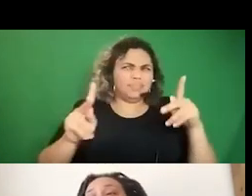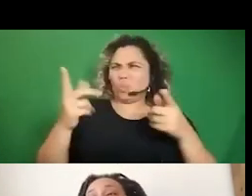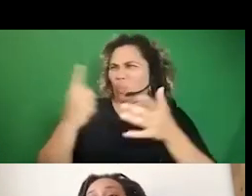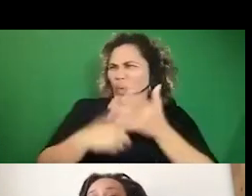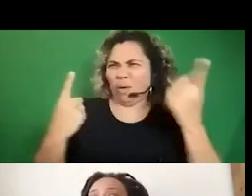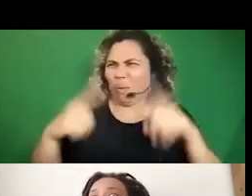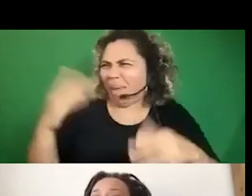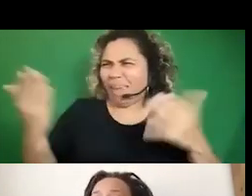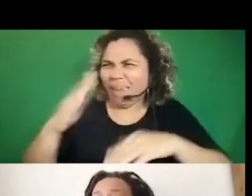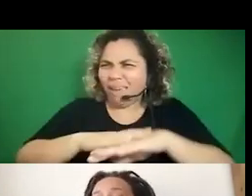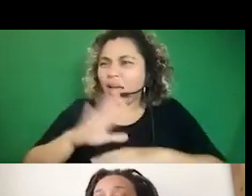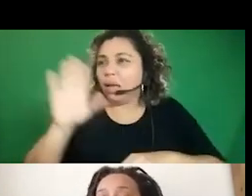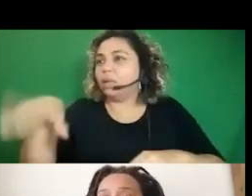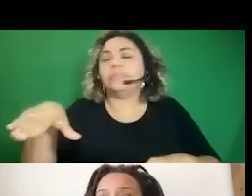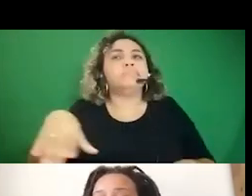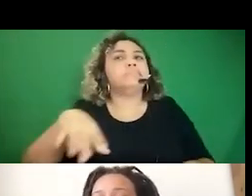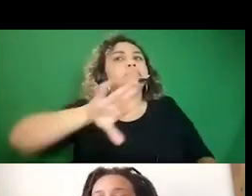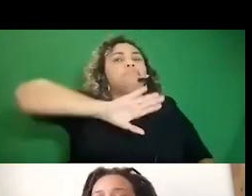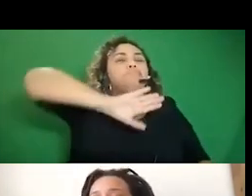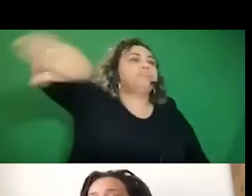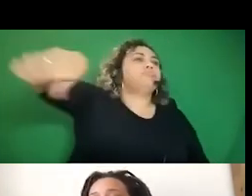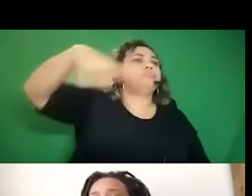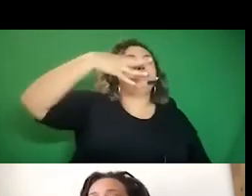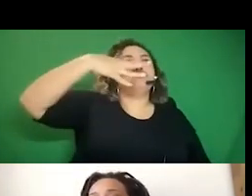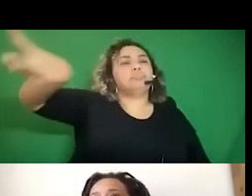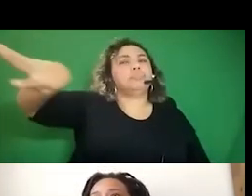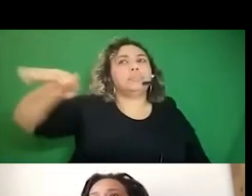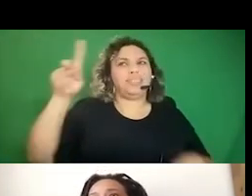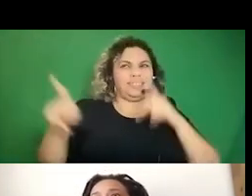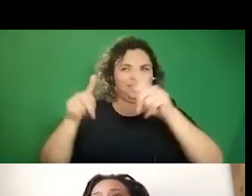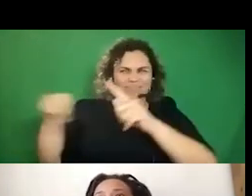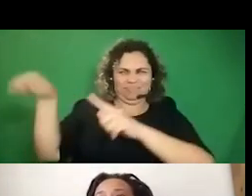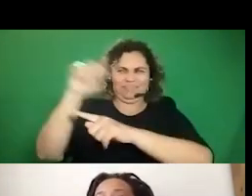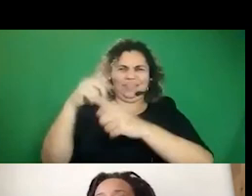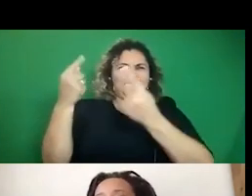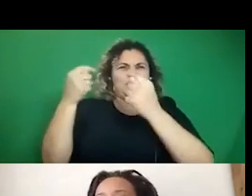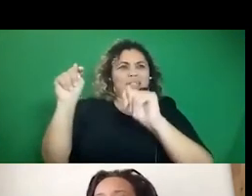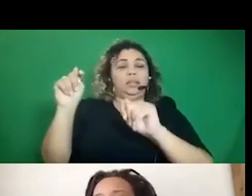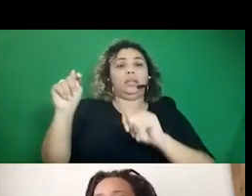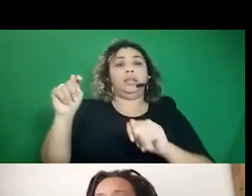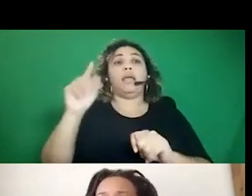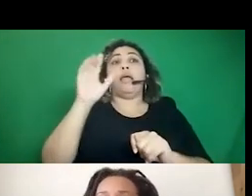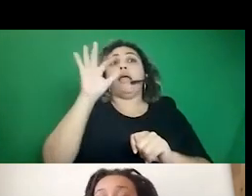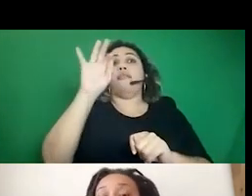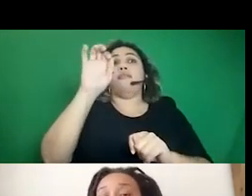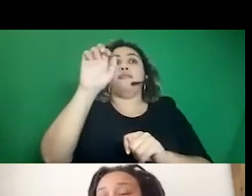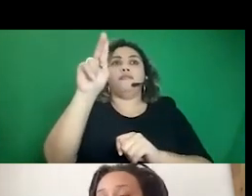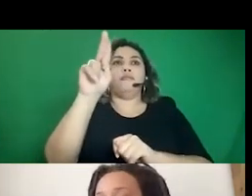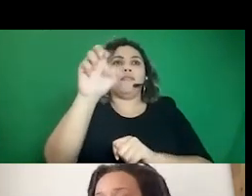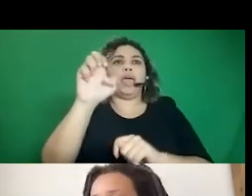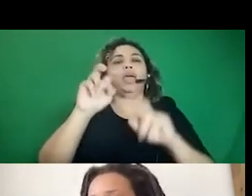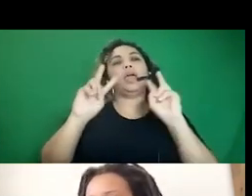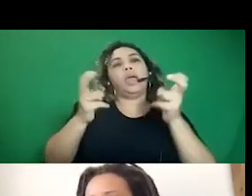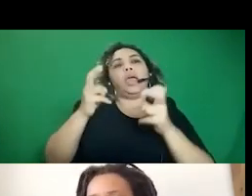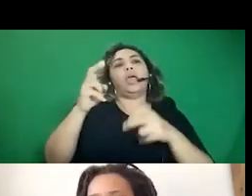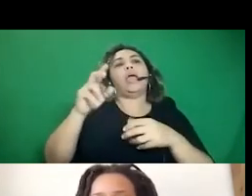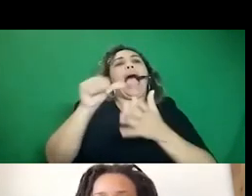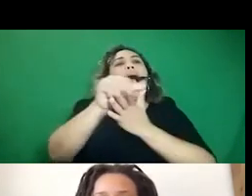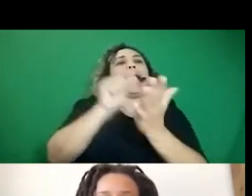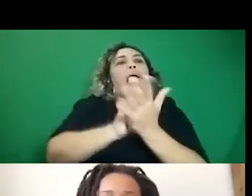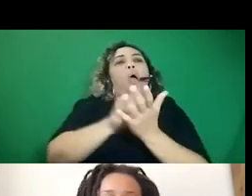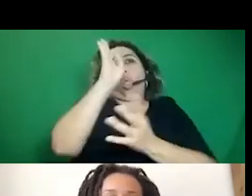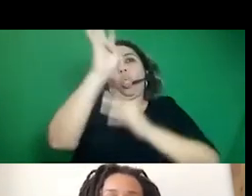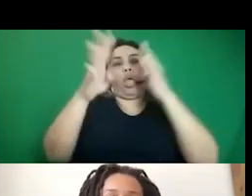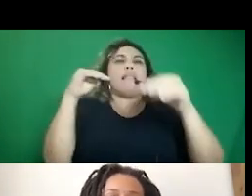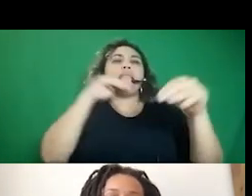luego luego se dio cuenta de lo que estaba ocurriendo y empezaron a no tratar con ciertas ciertas cuentas